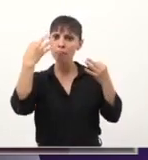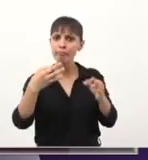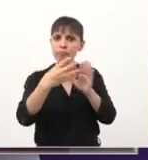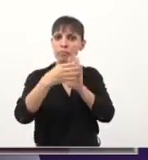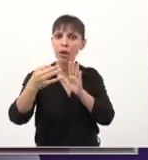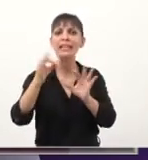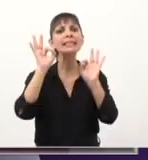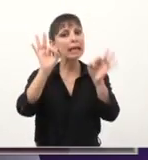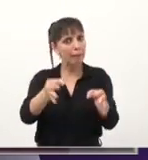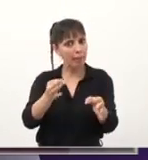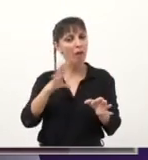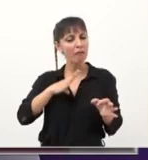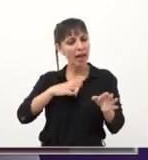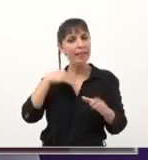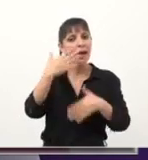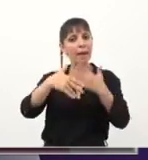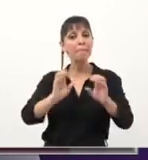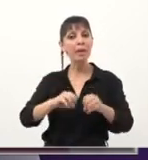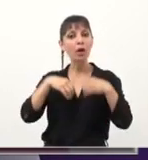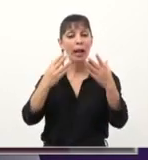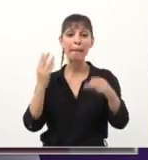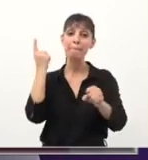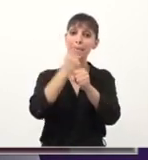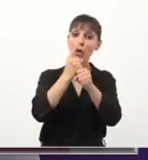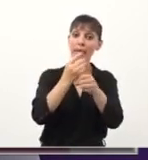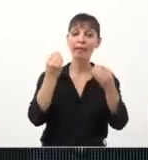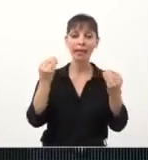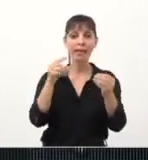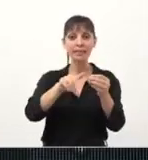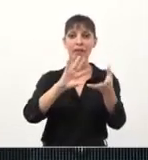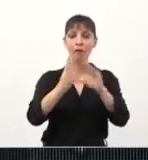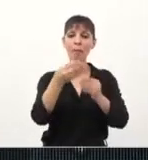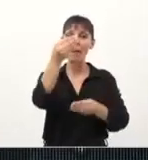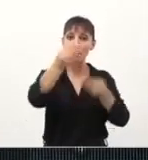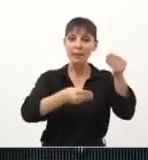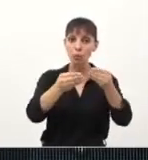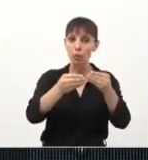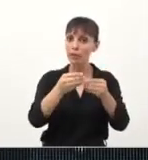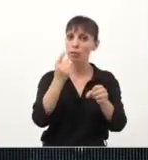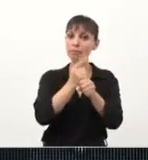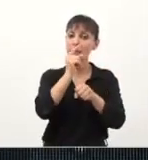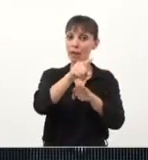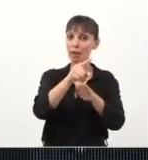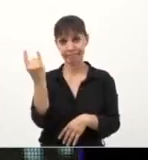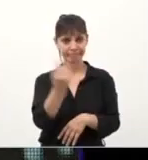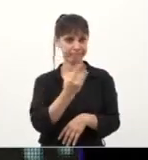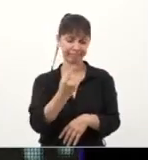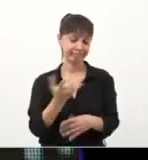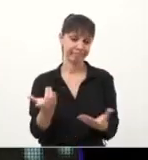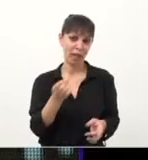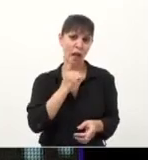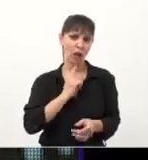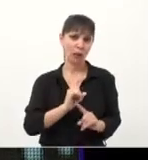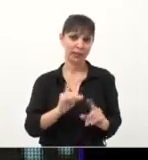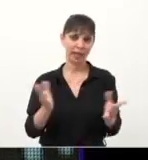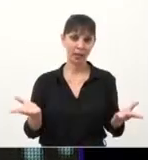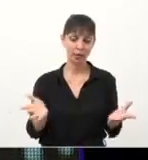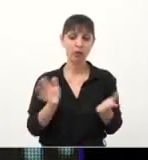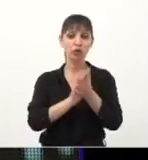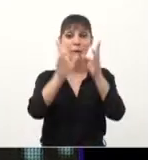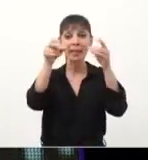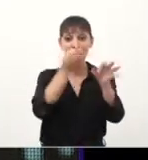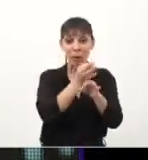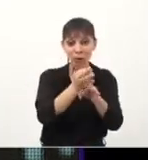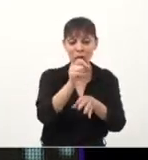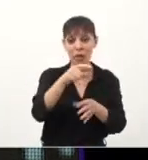seguir mejorando. Es una prioridad para nosotros y son los rubros de presupuesto que por lejos más dinero invertimos. En materia educativa, la ciudad